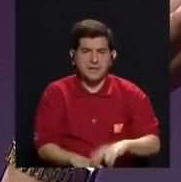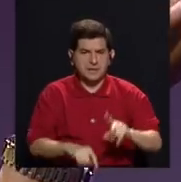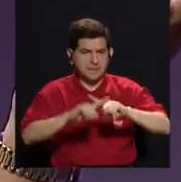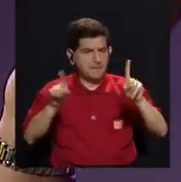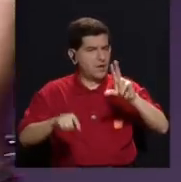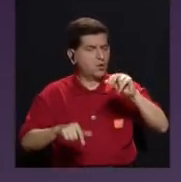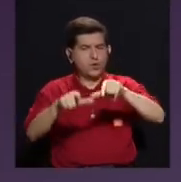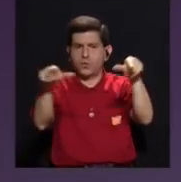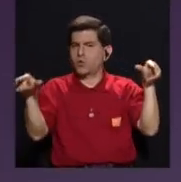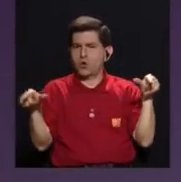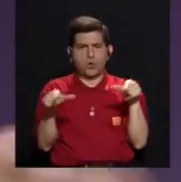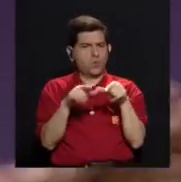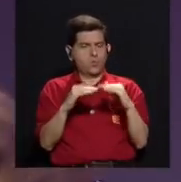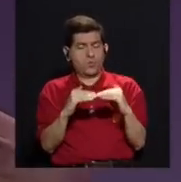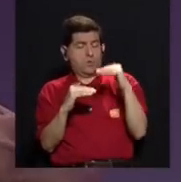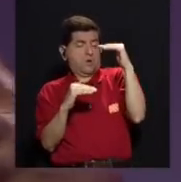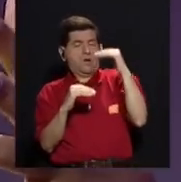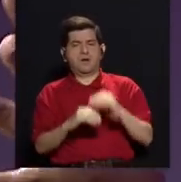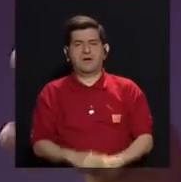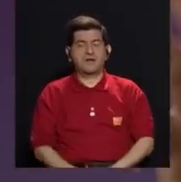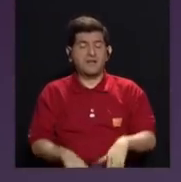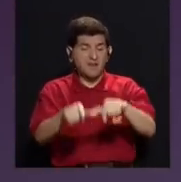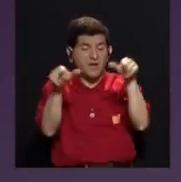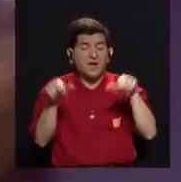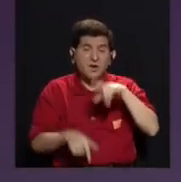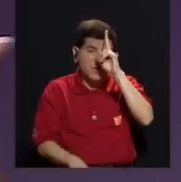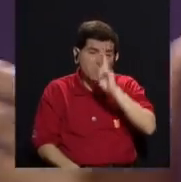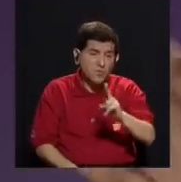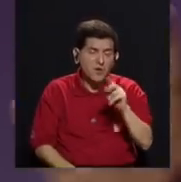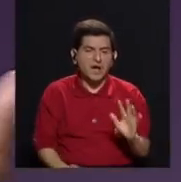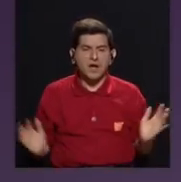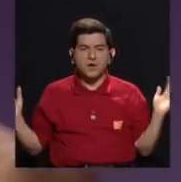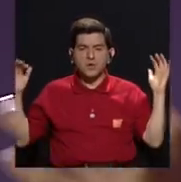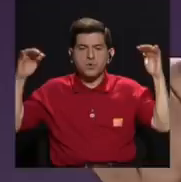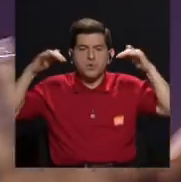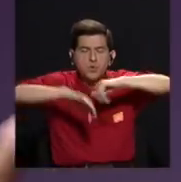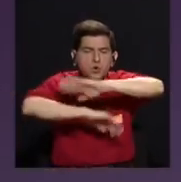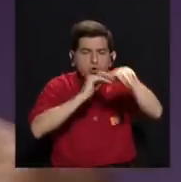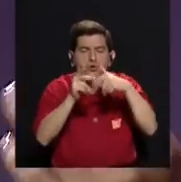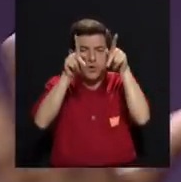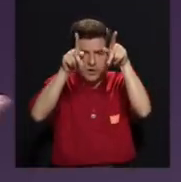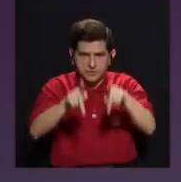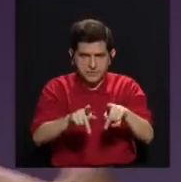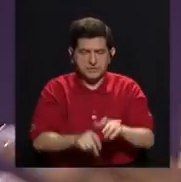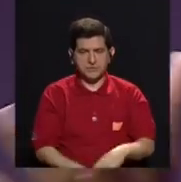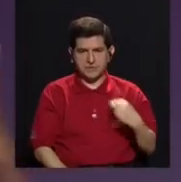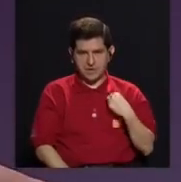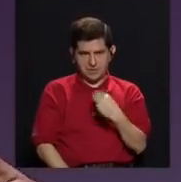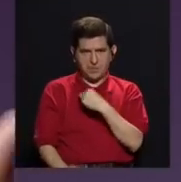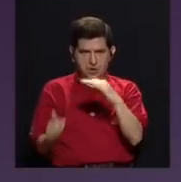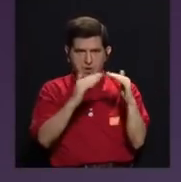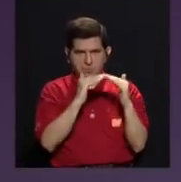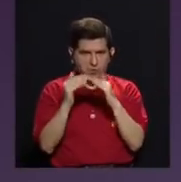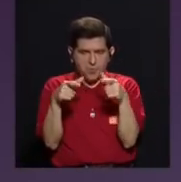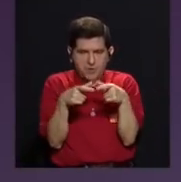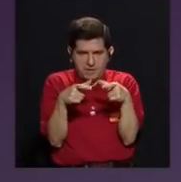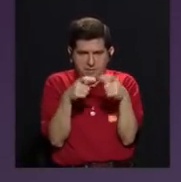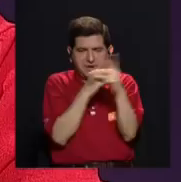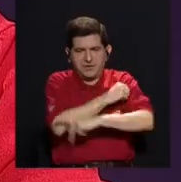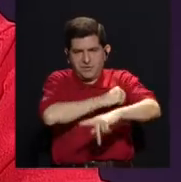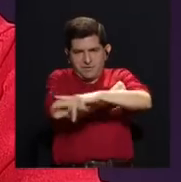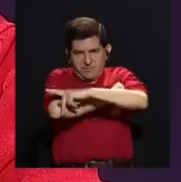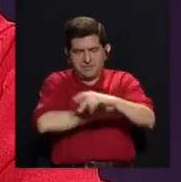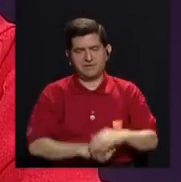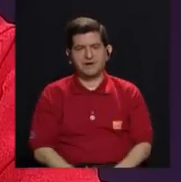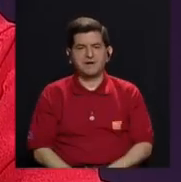escenarios así que en esos espacios humildes conversemos todas las personas que pertenecemos a las comunidades minoritarias en el país